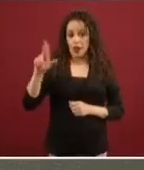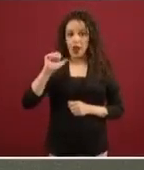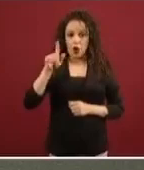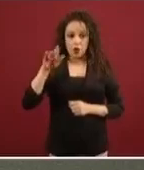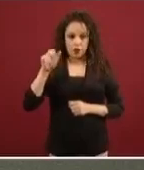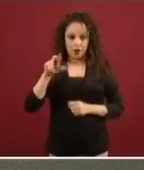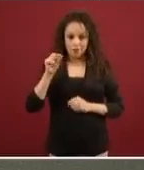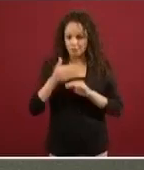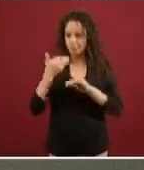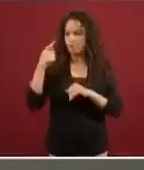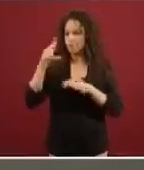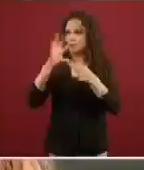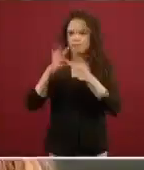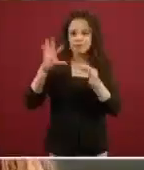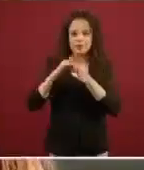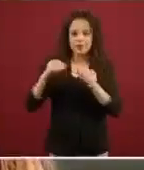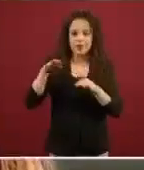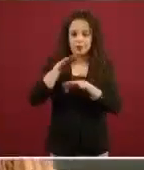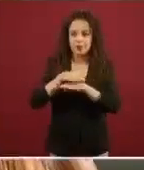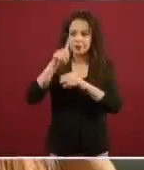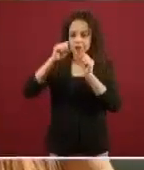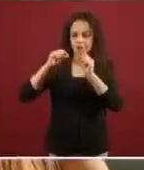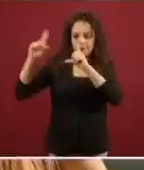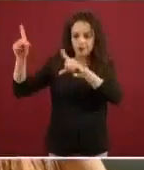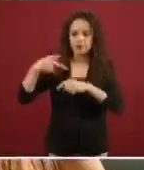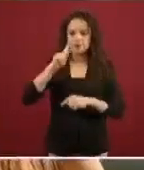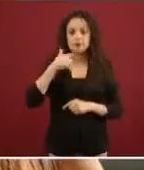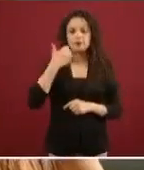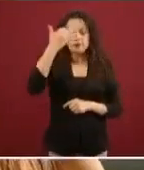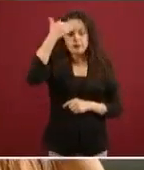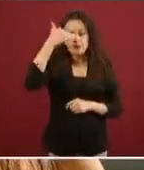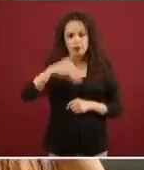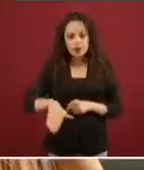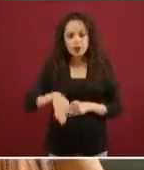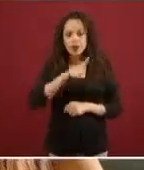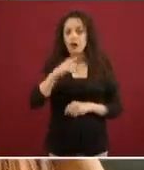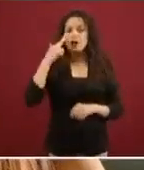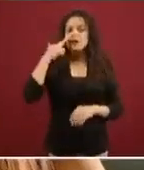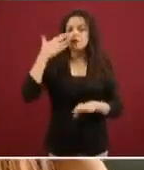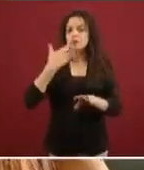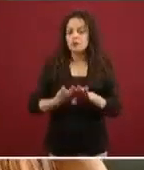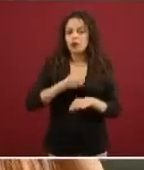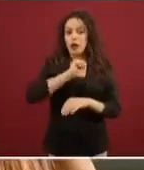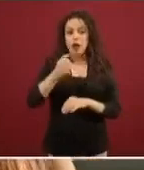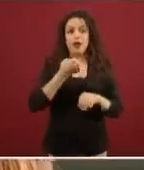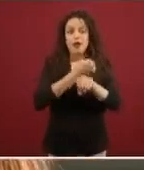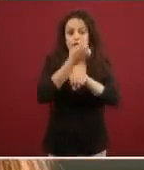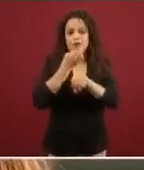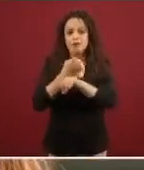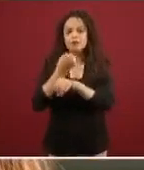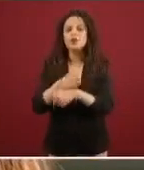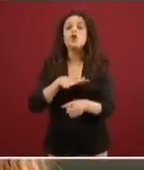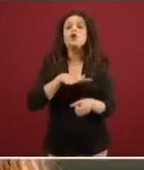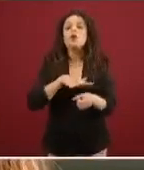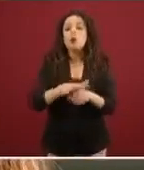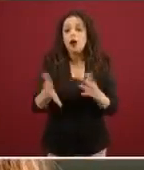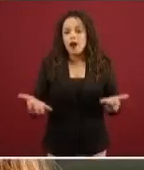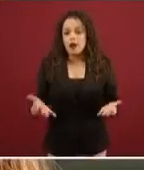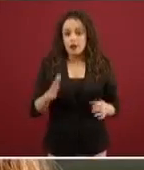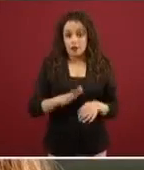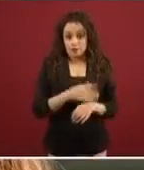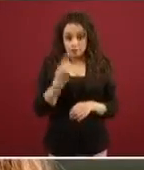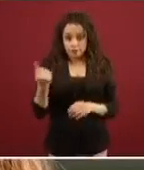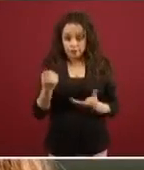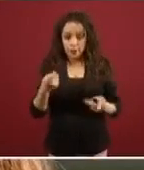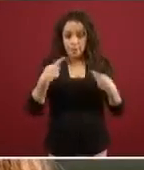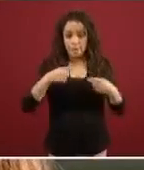precisar hasta dónde también es una responsabilidad quizás de los estados, porque lo que hemos entendido es que se trata de